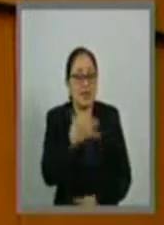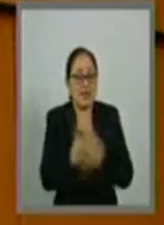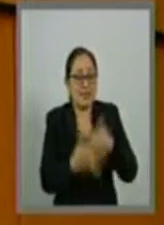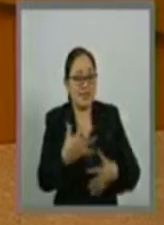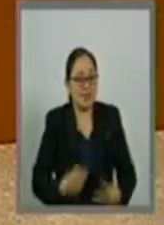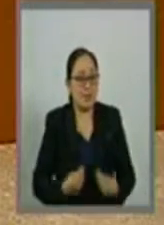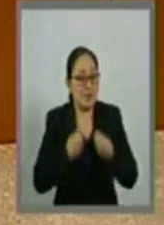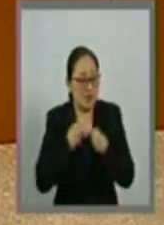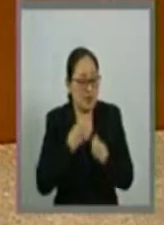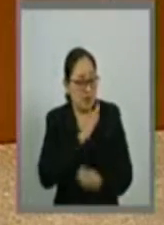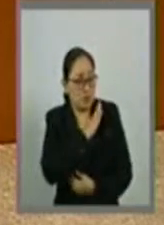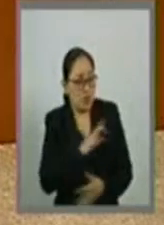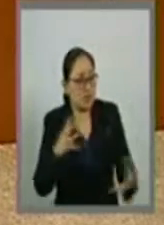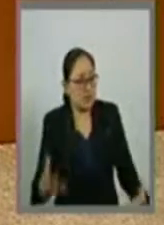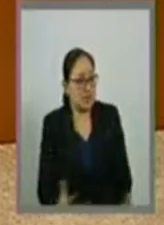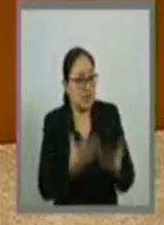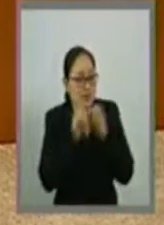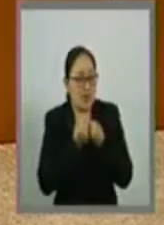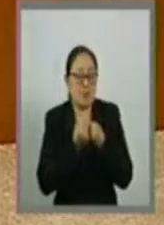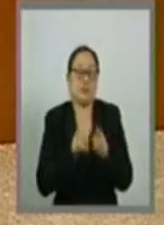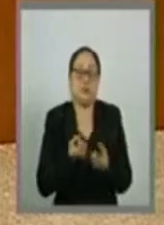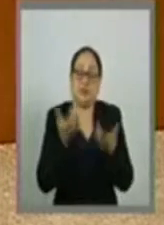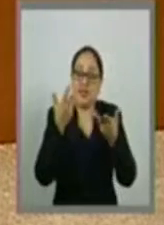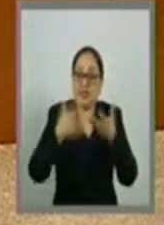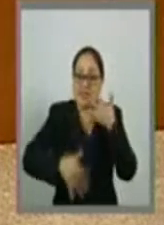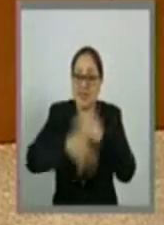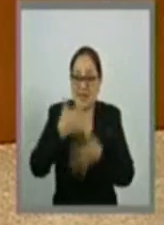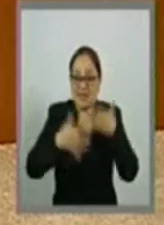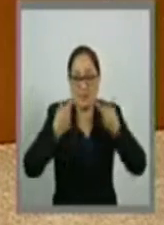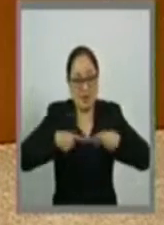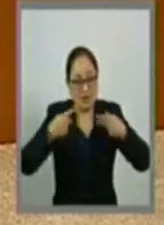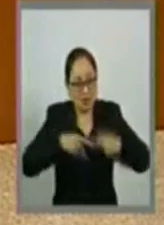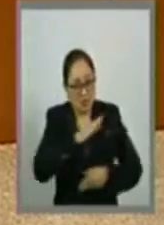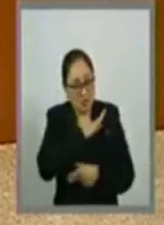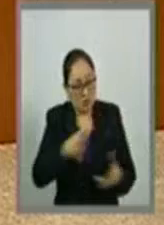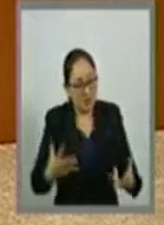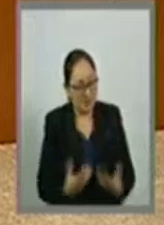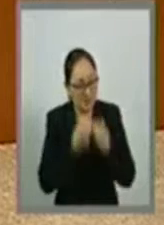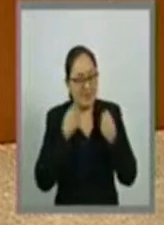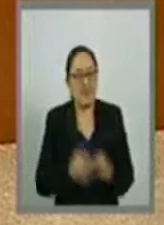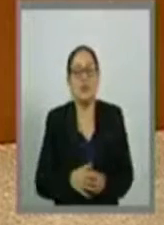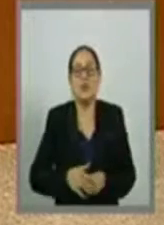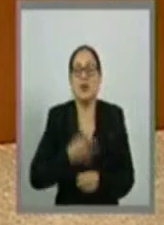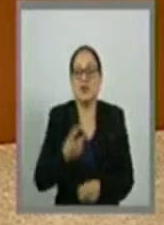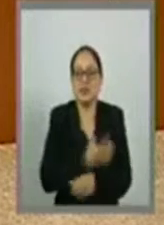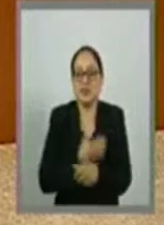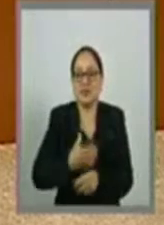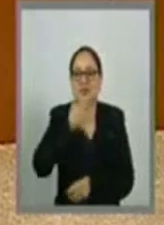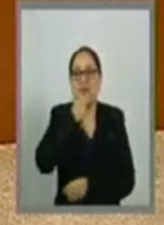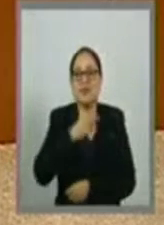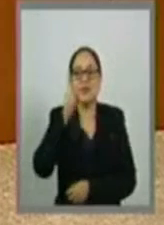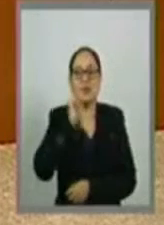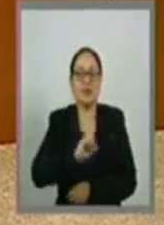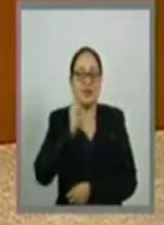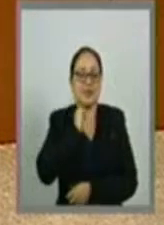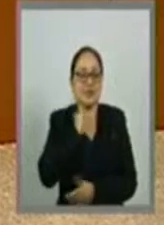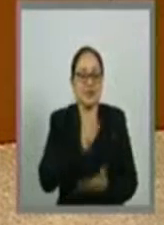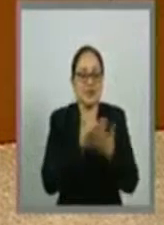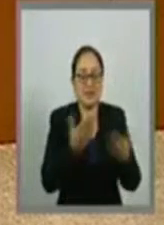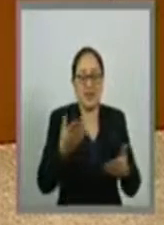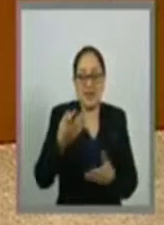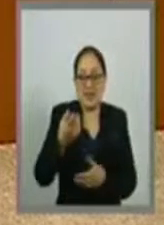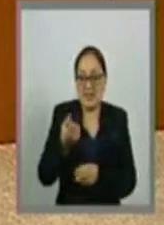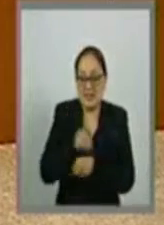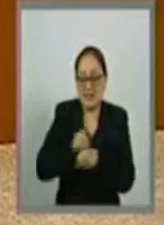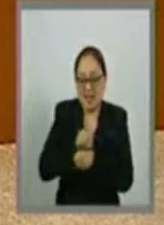vidas. Cada uno de nosotros podríamos salvar hasta 15 vidas. Por eso, compañeras y compañeros legisladores, la donación de sangre